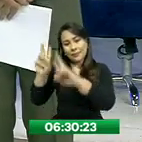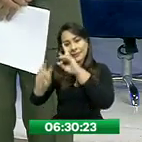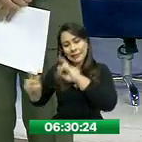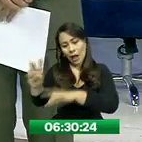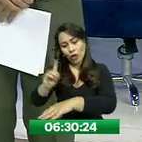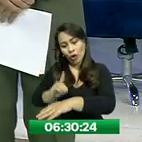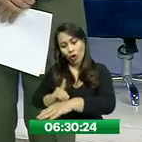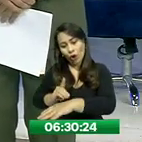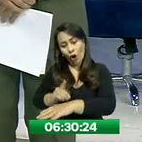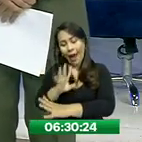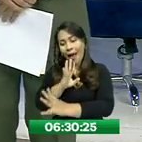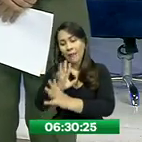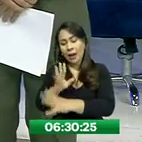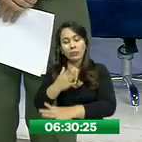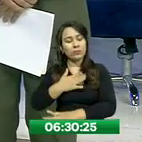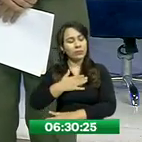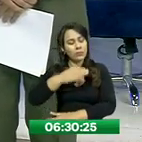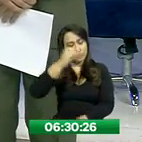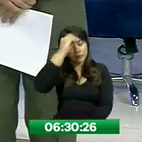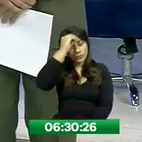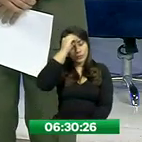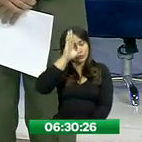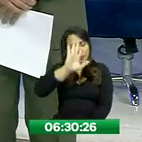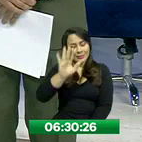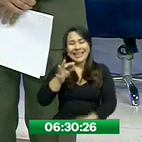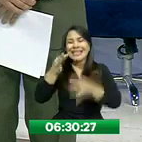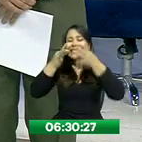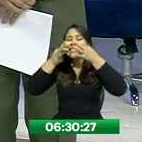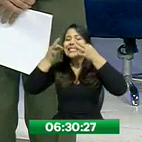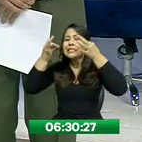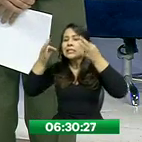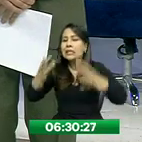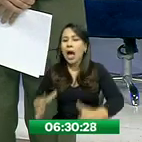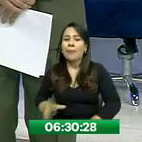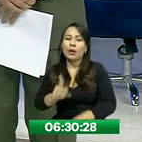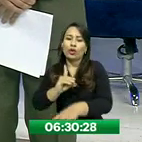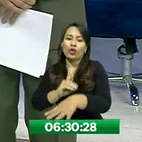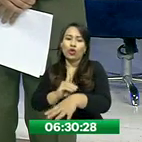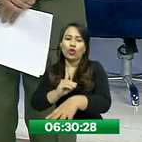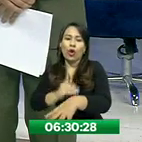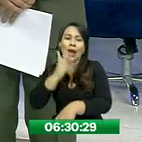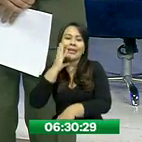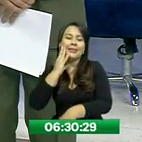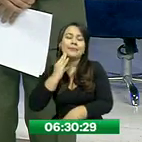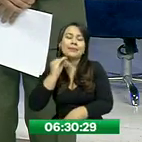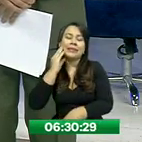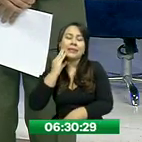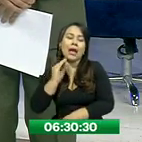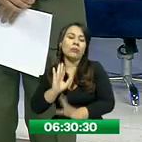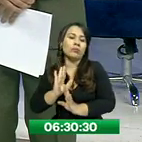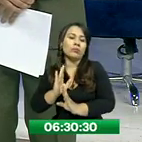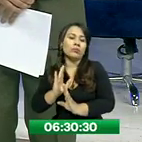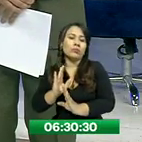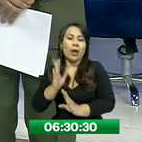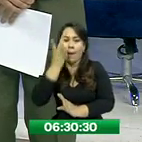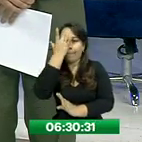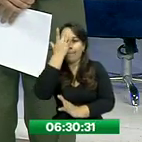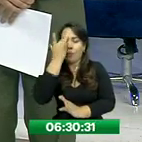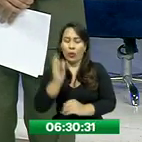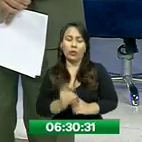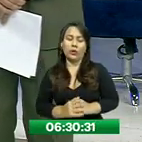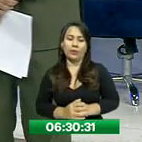y certificarlo con un acucioso examen médico por parte de especialistas. Porque tampoco podría ser